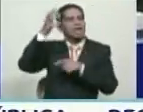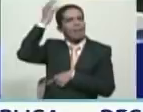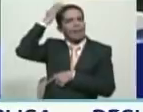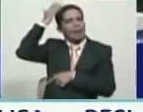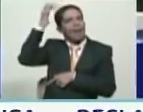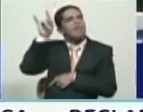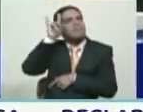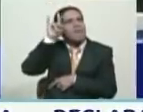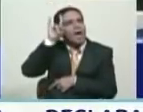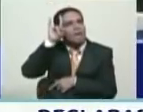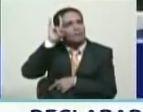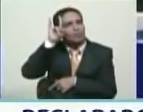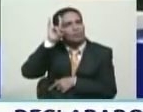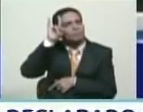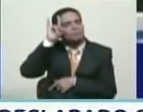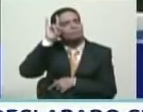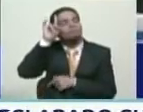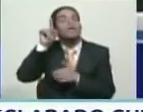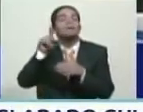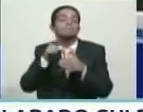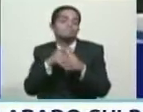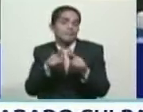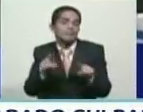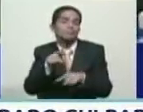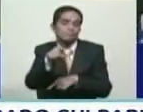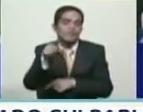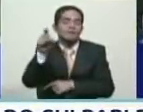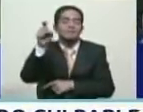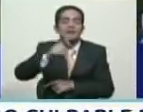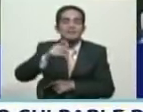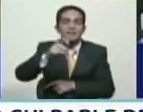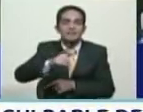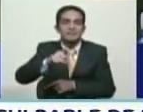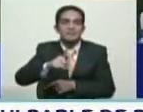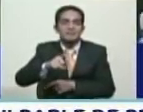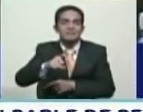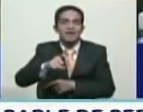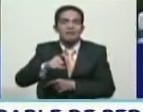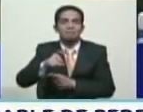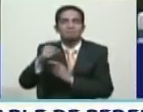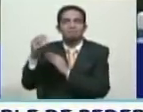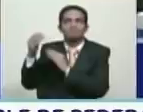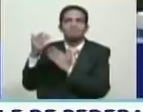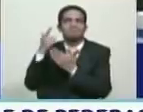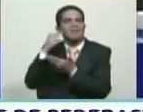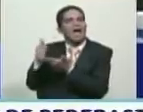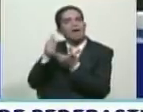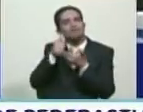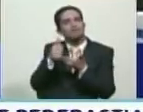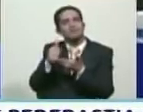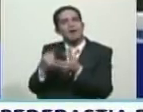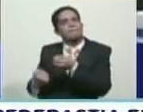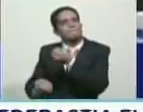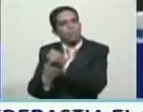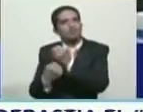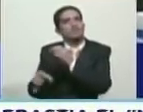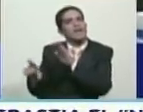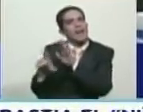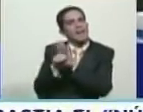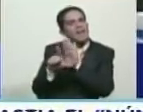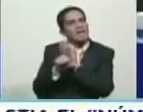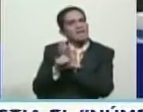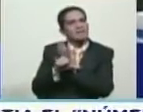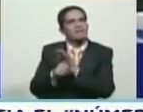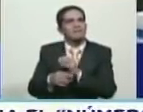para hacer esto, usted necesita una cobertura jurídica y algún tipo de justificación.